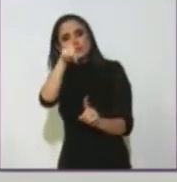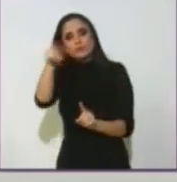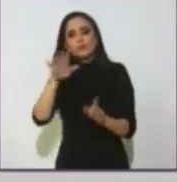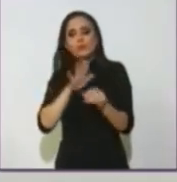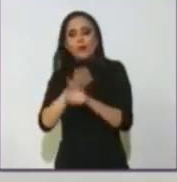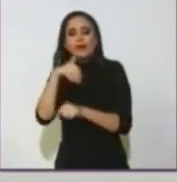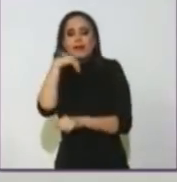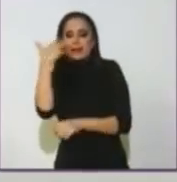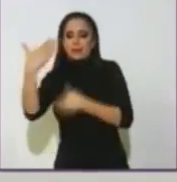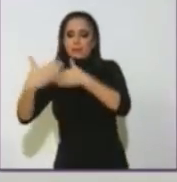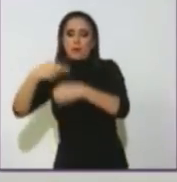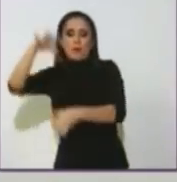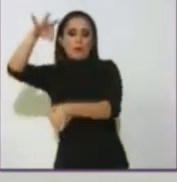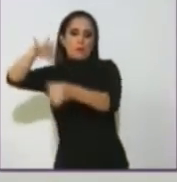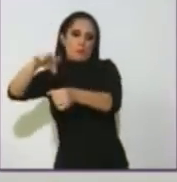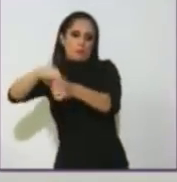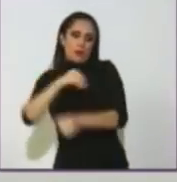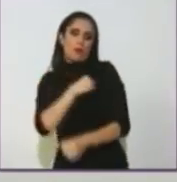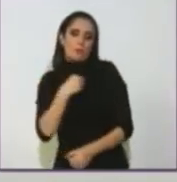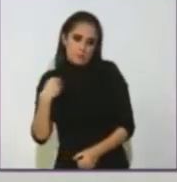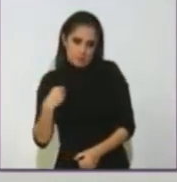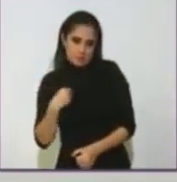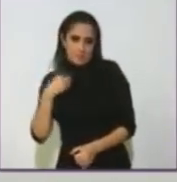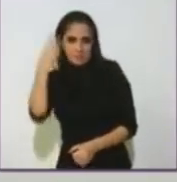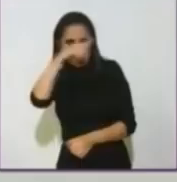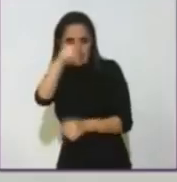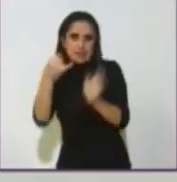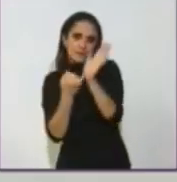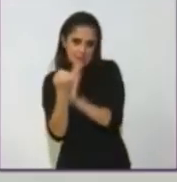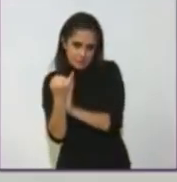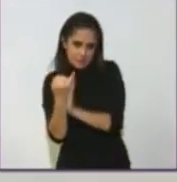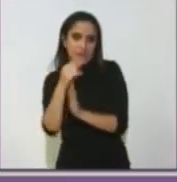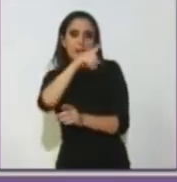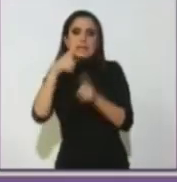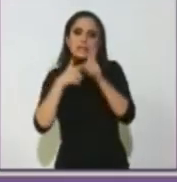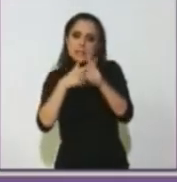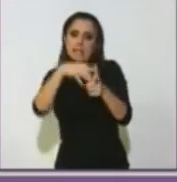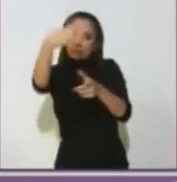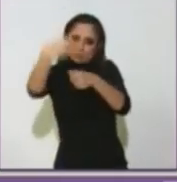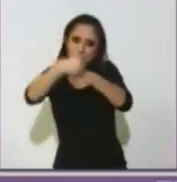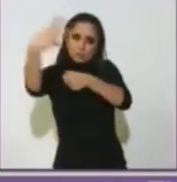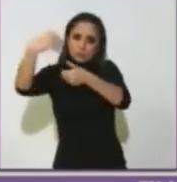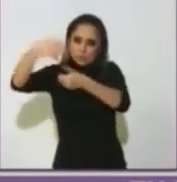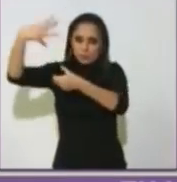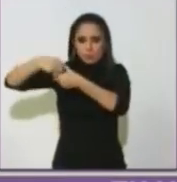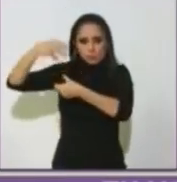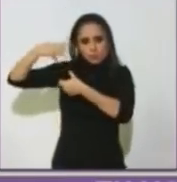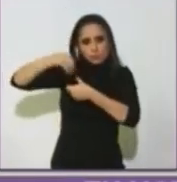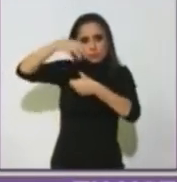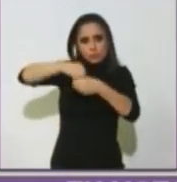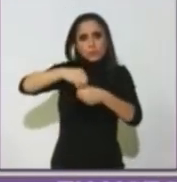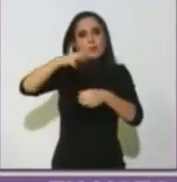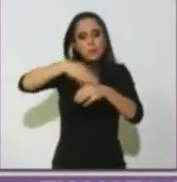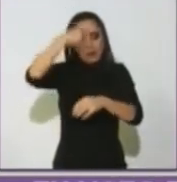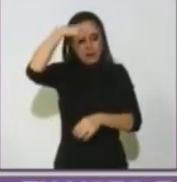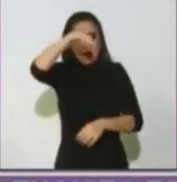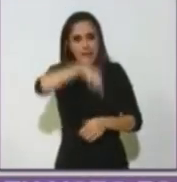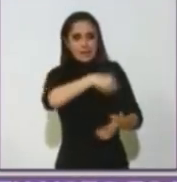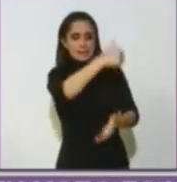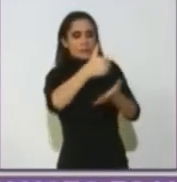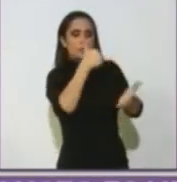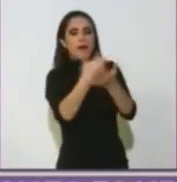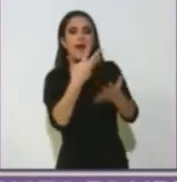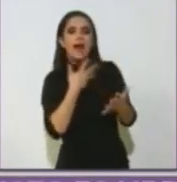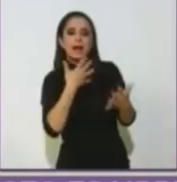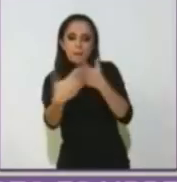esto va a ser el 1º de julio yo diría sigamos sumando es una ciudad muy importante y es una ciudad de vanguardia es una ciudad